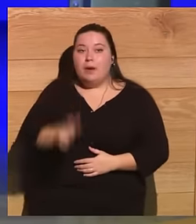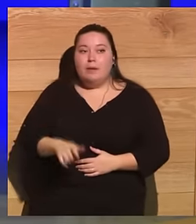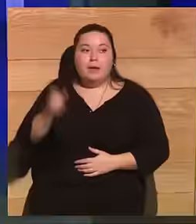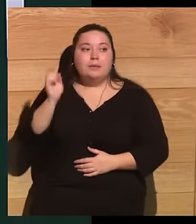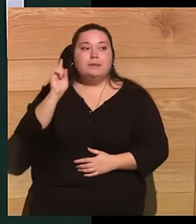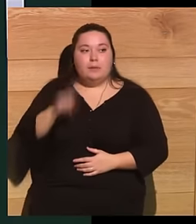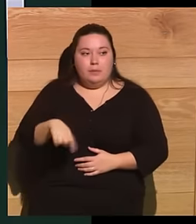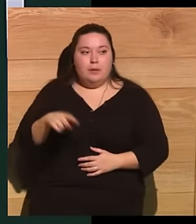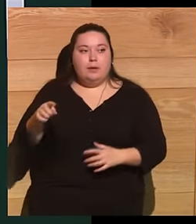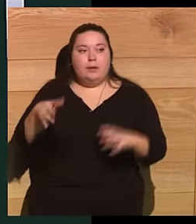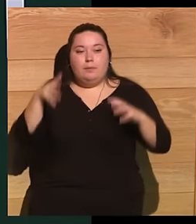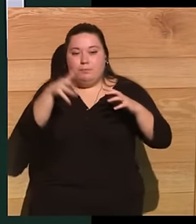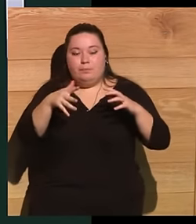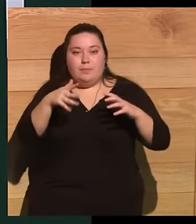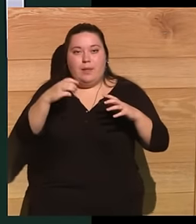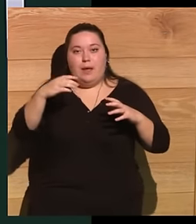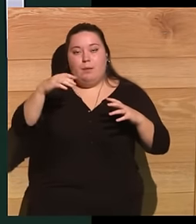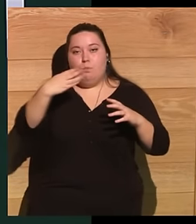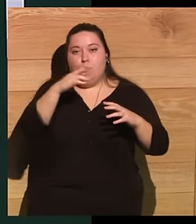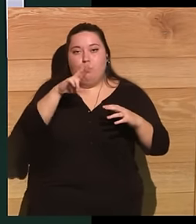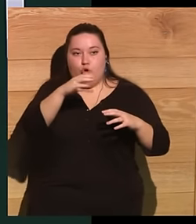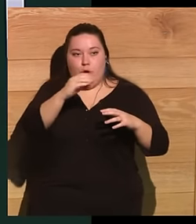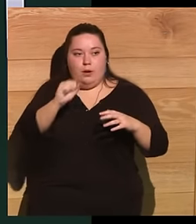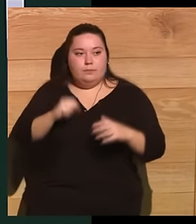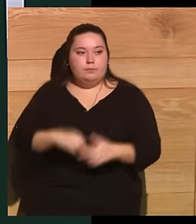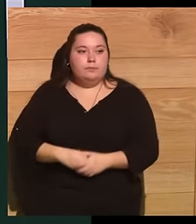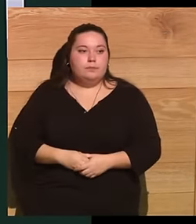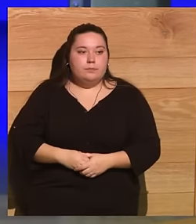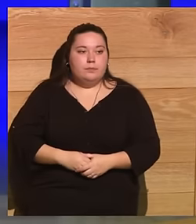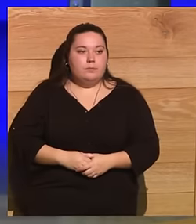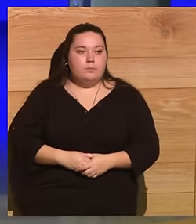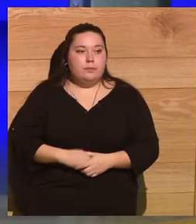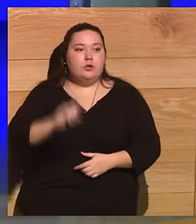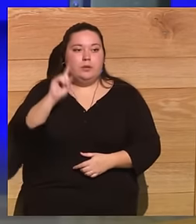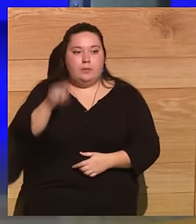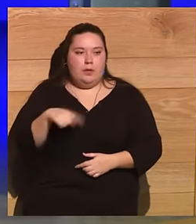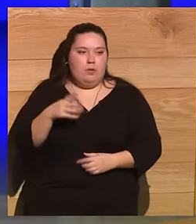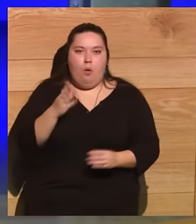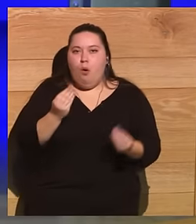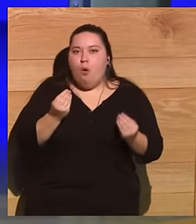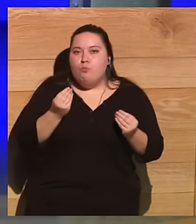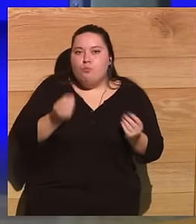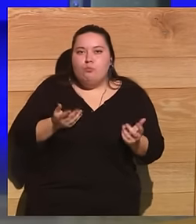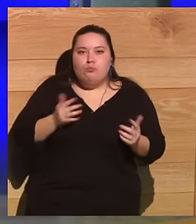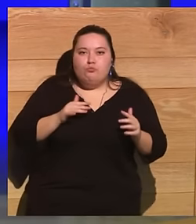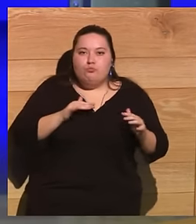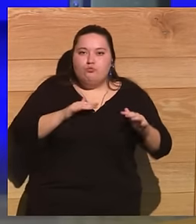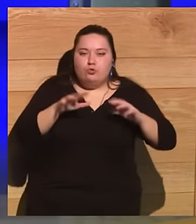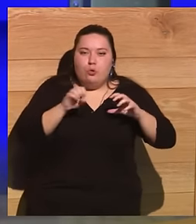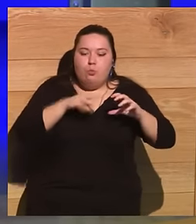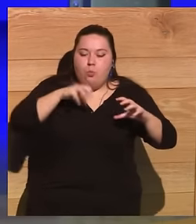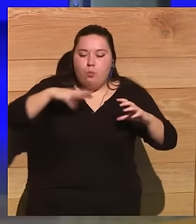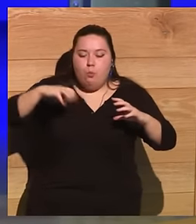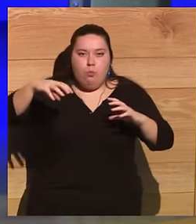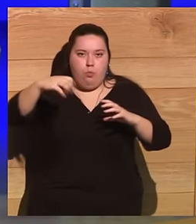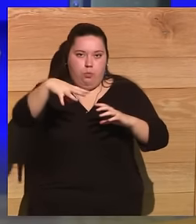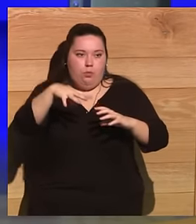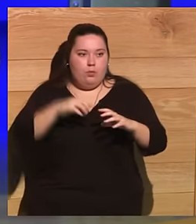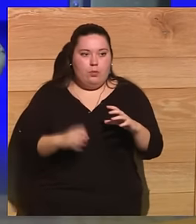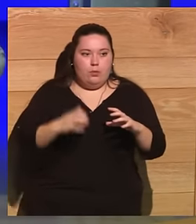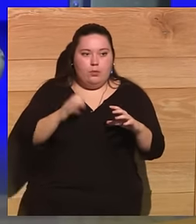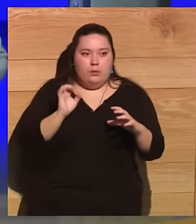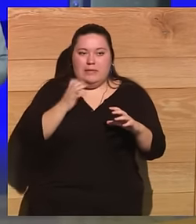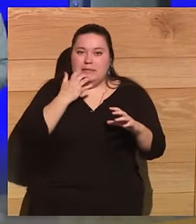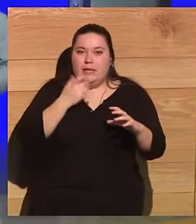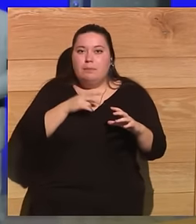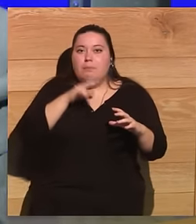tenemos actividad en el área de Broca. Pero tienes mucha actividad en el área de Broca si estás